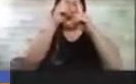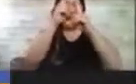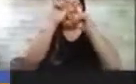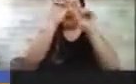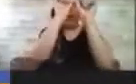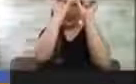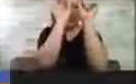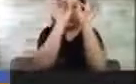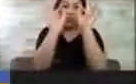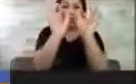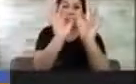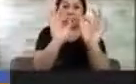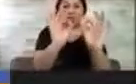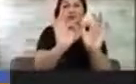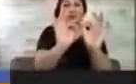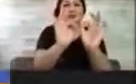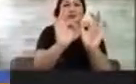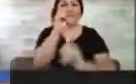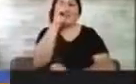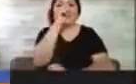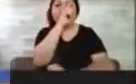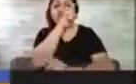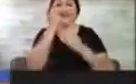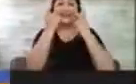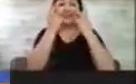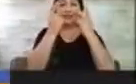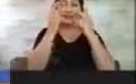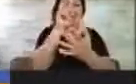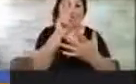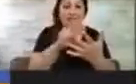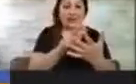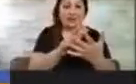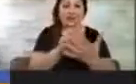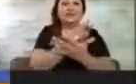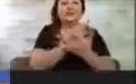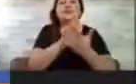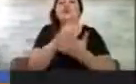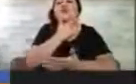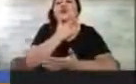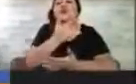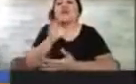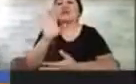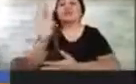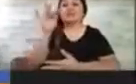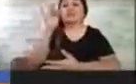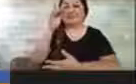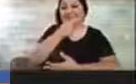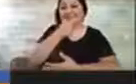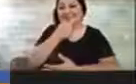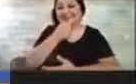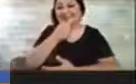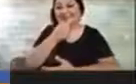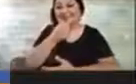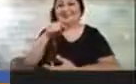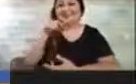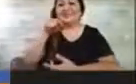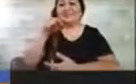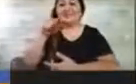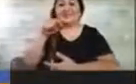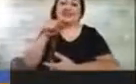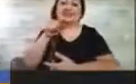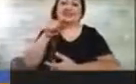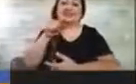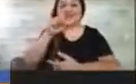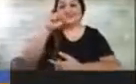difíciles de comprender. ¿Por qué puse este meme? Bueno, Alejandro Sanz como sin serif sería este, que es sin